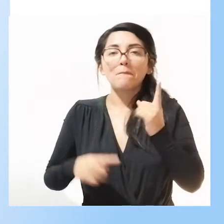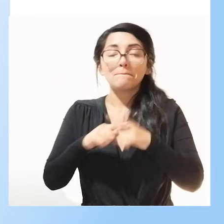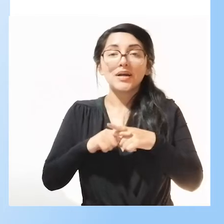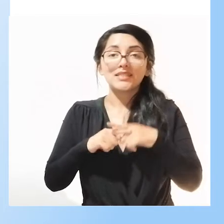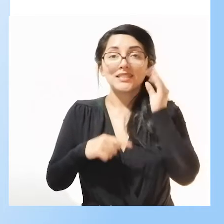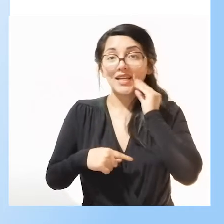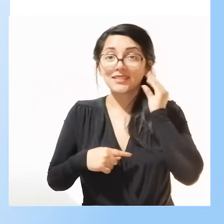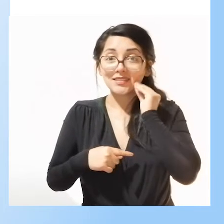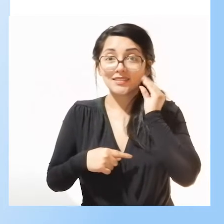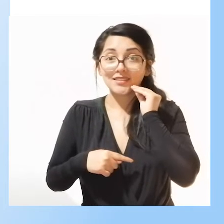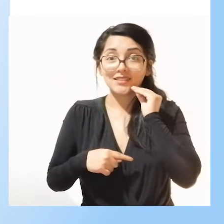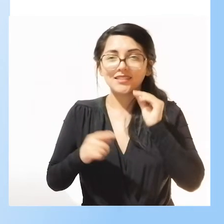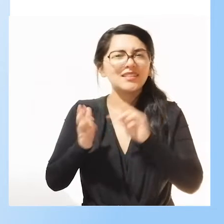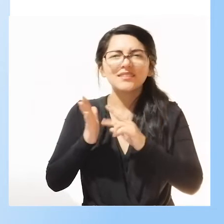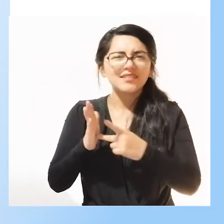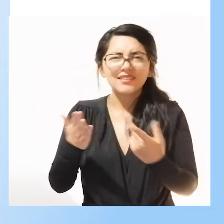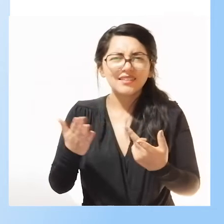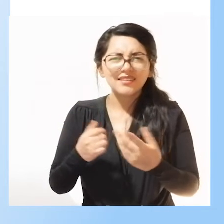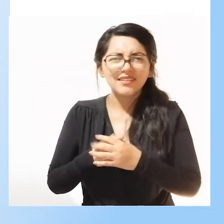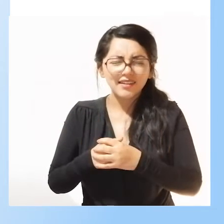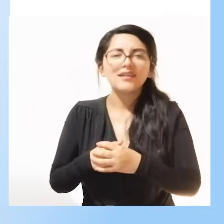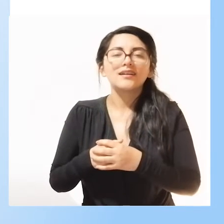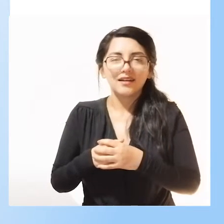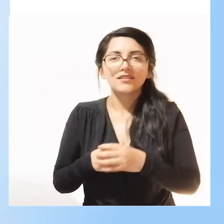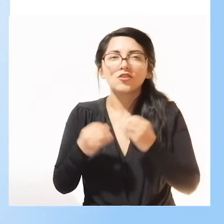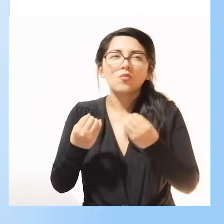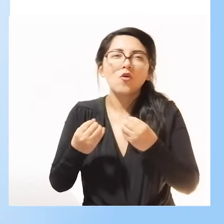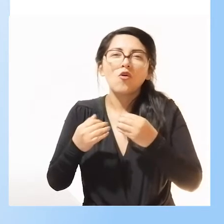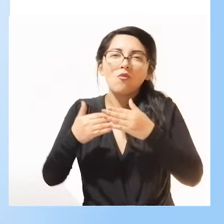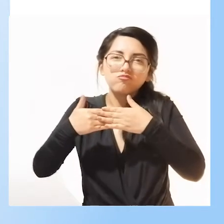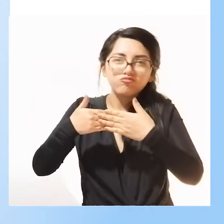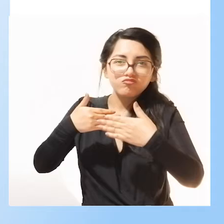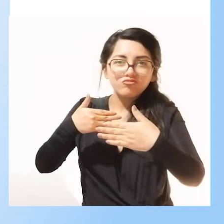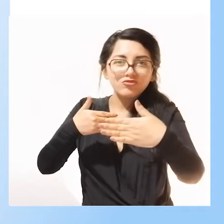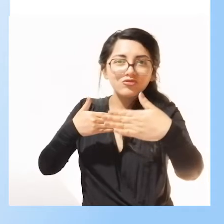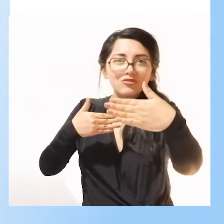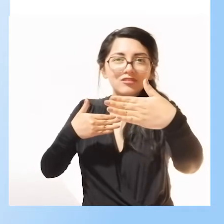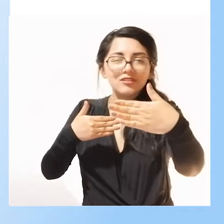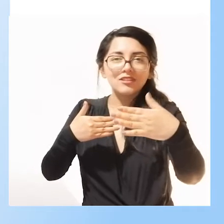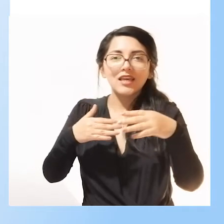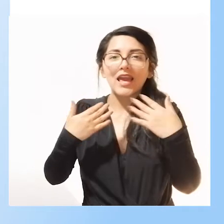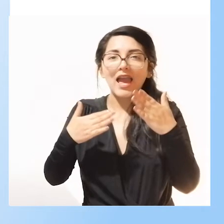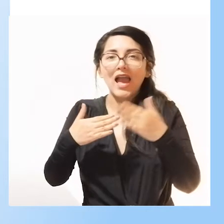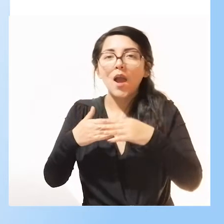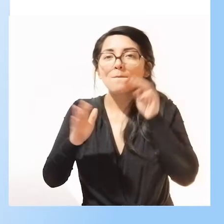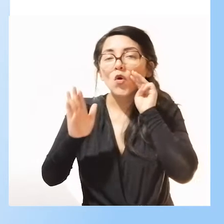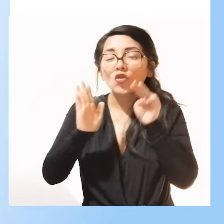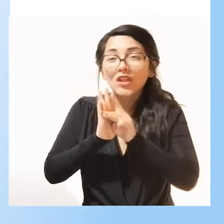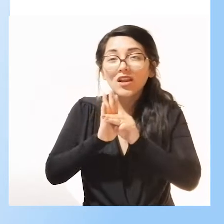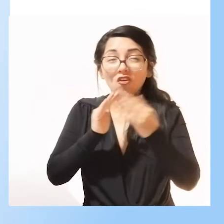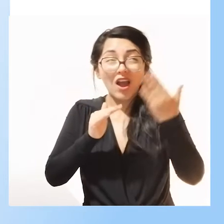experiencia son como un efecto y una continuación de los modelos de mejora de la